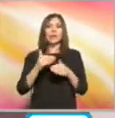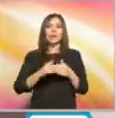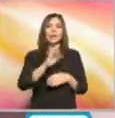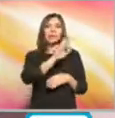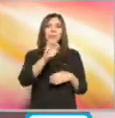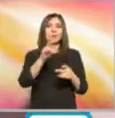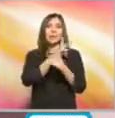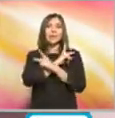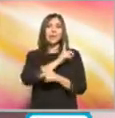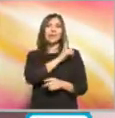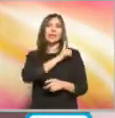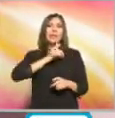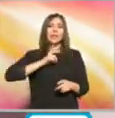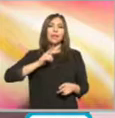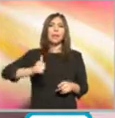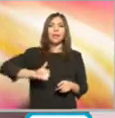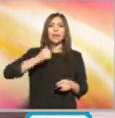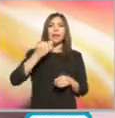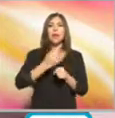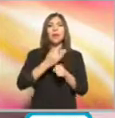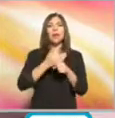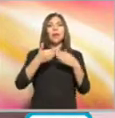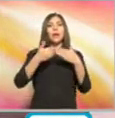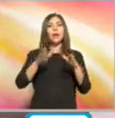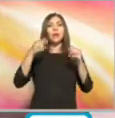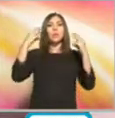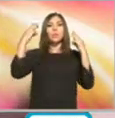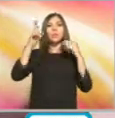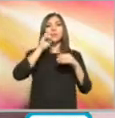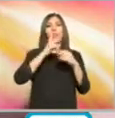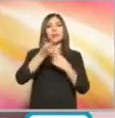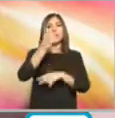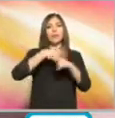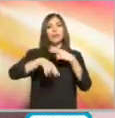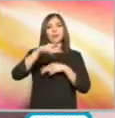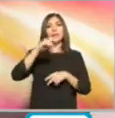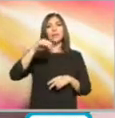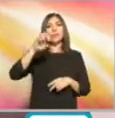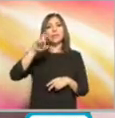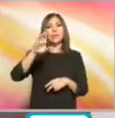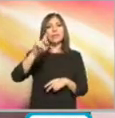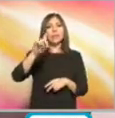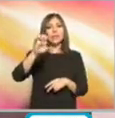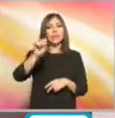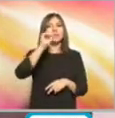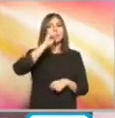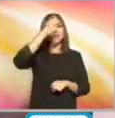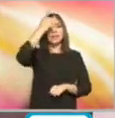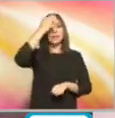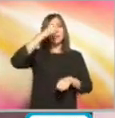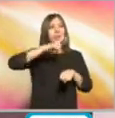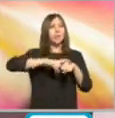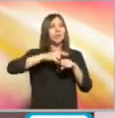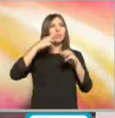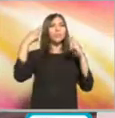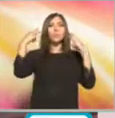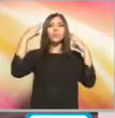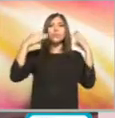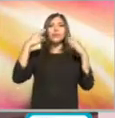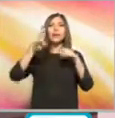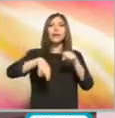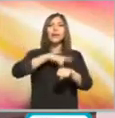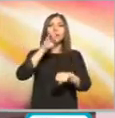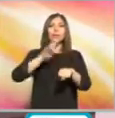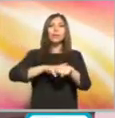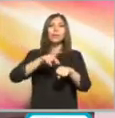aprovechar que están abiertos los museos. Tenemos con nosotros a la arqueóloga Mercedes Jiménez del Arco, directora del Museo